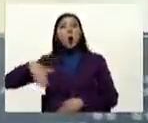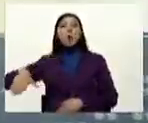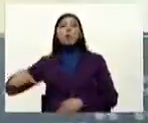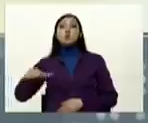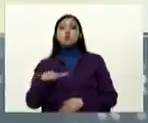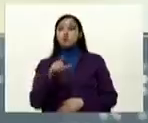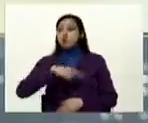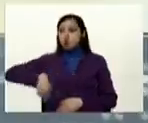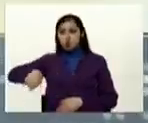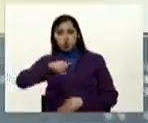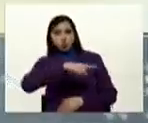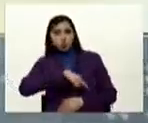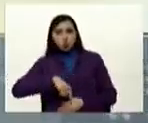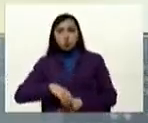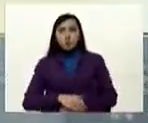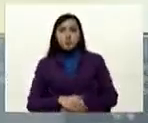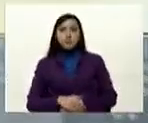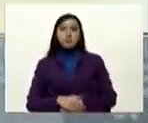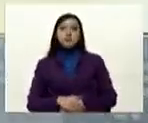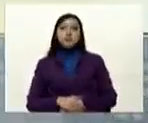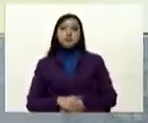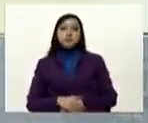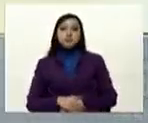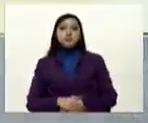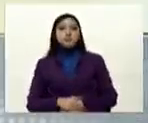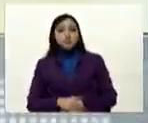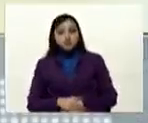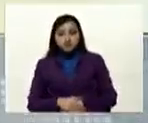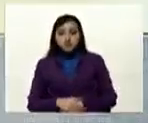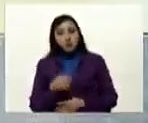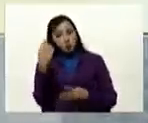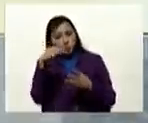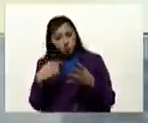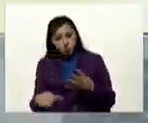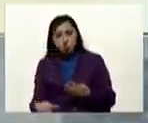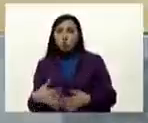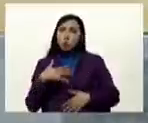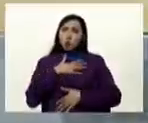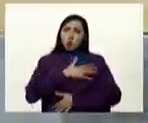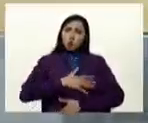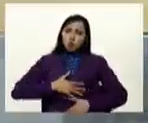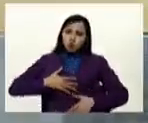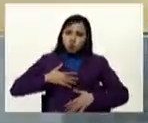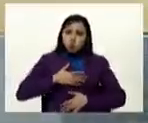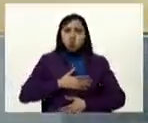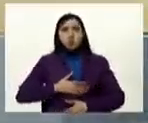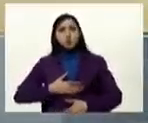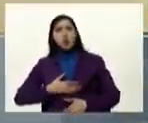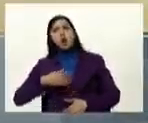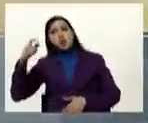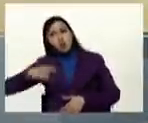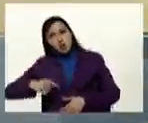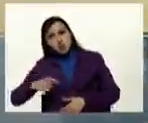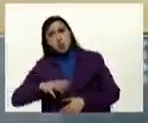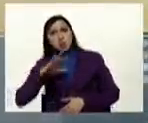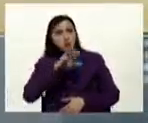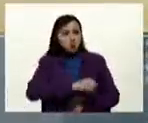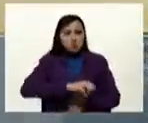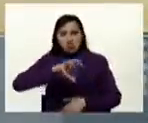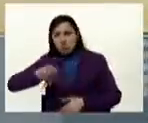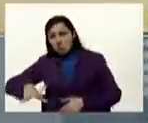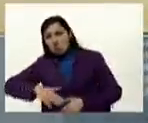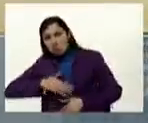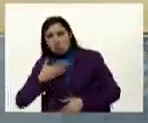bueno, cada vez con mayores ofertas para la satisfacción de sus necesidades